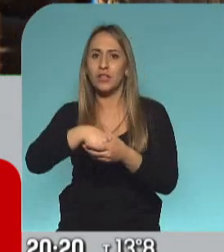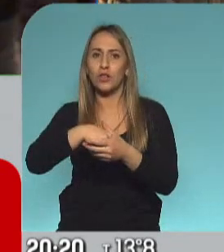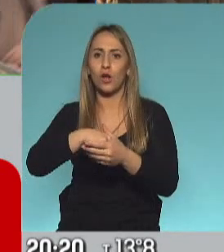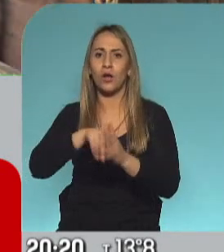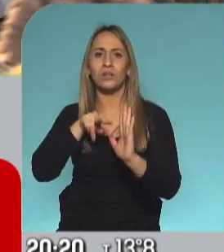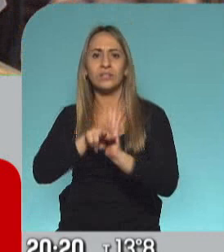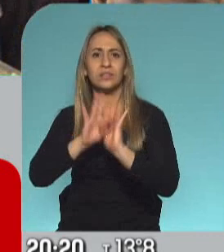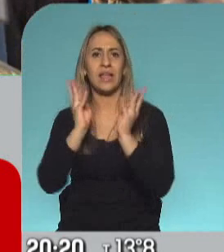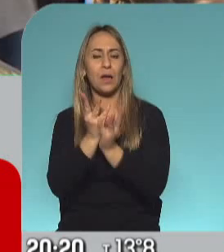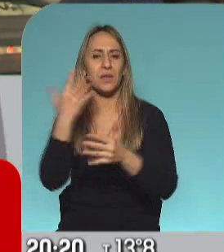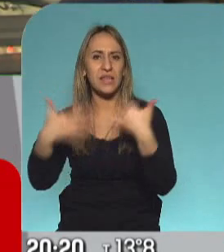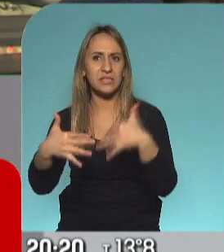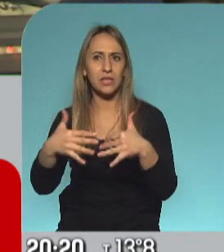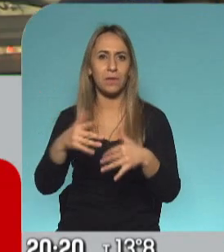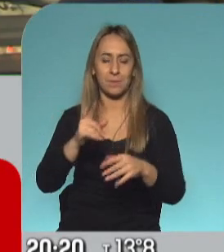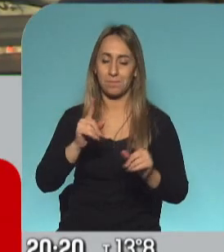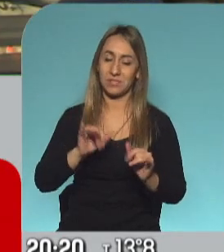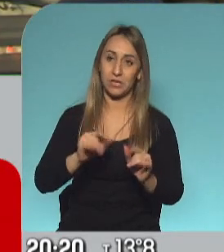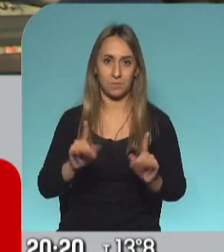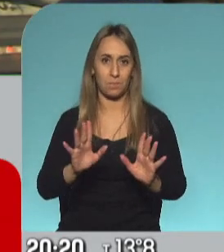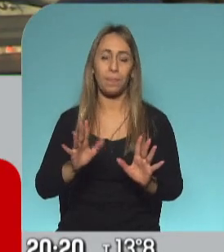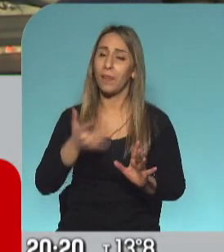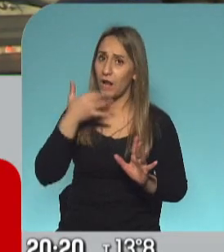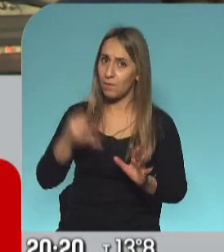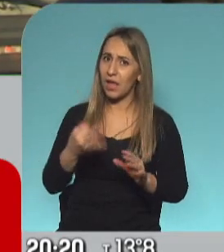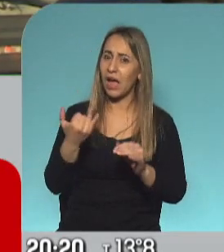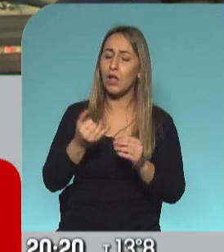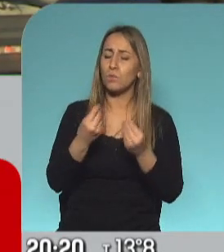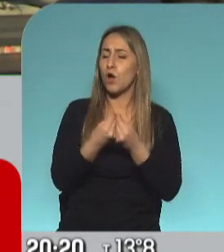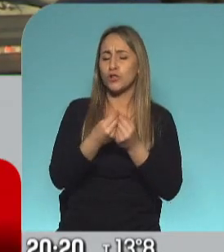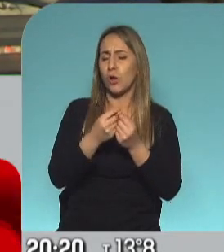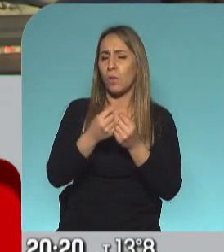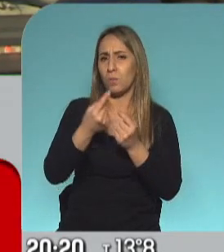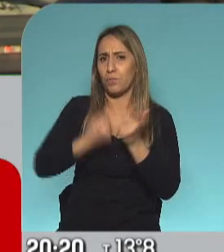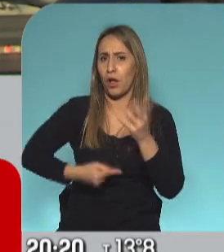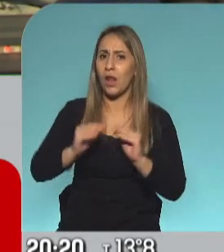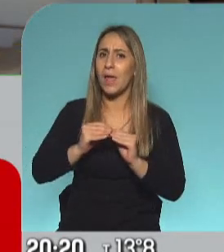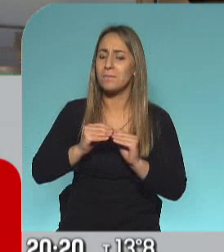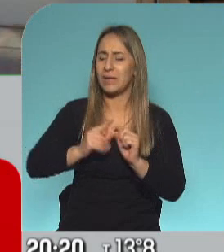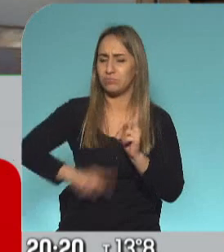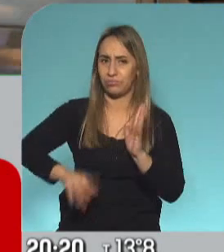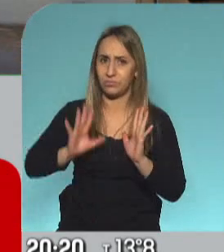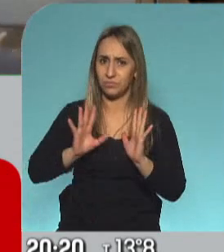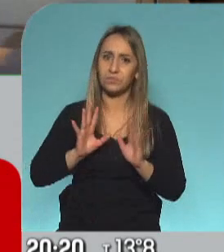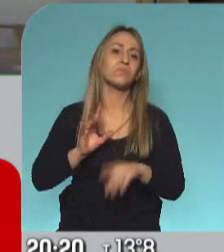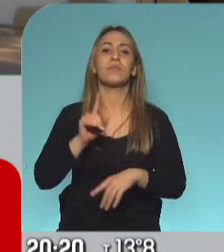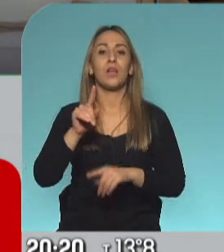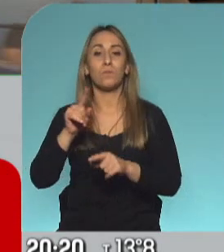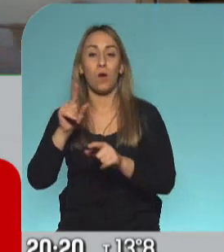un problema serio. Hay muchos problemas. ¿Sí? El colega de la salud que regresa a la